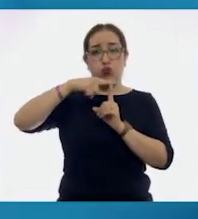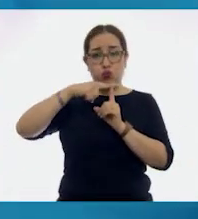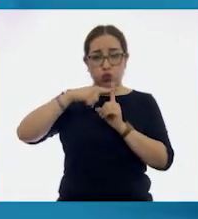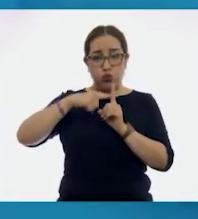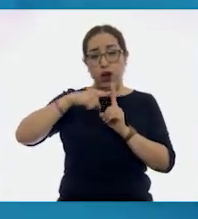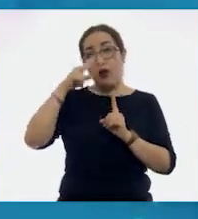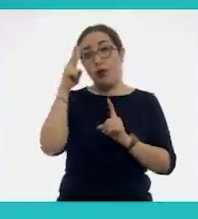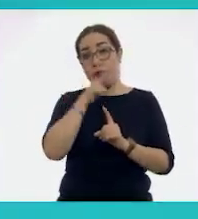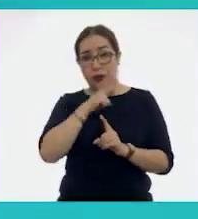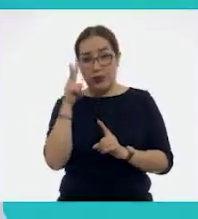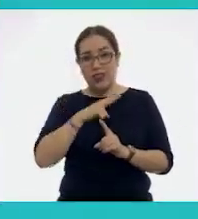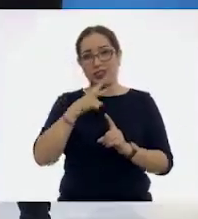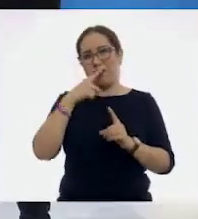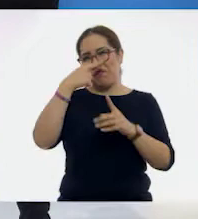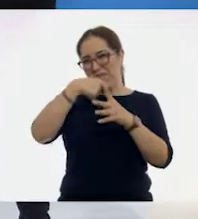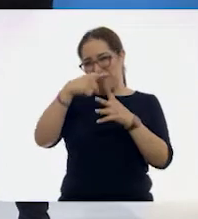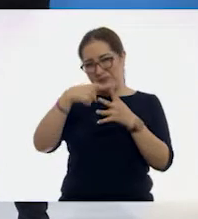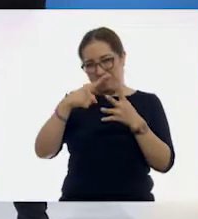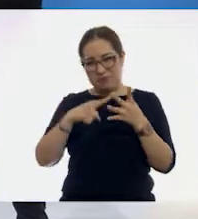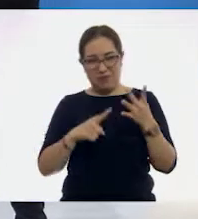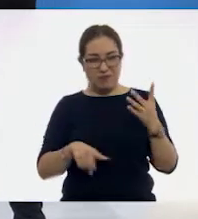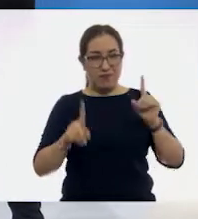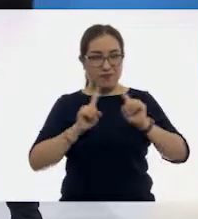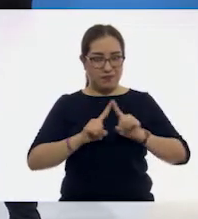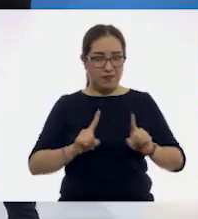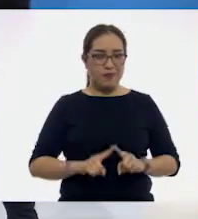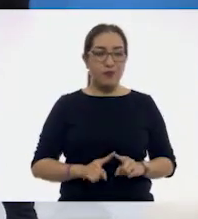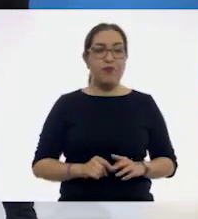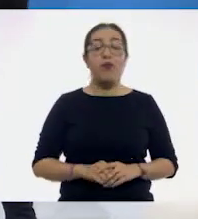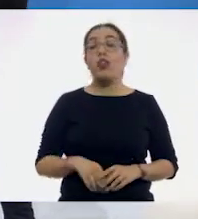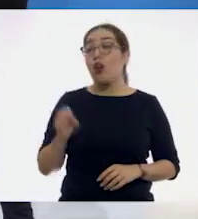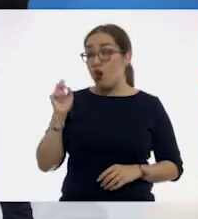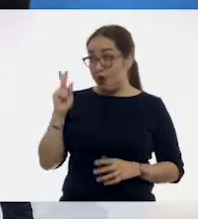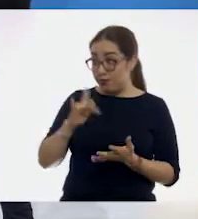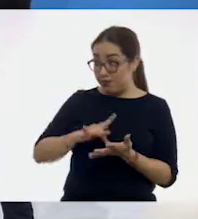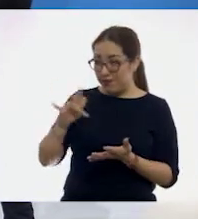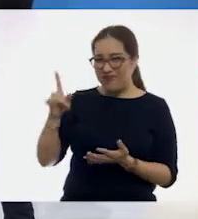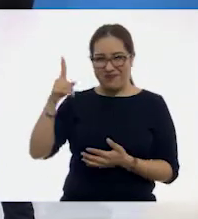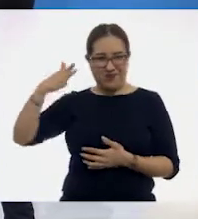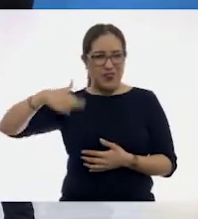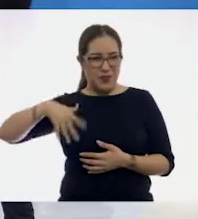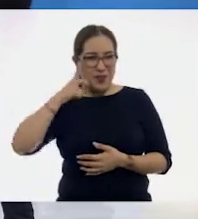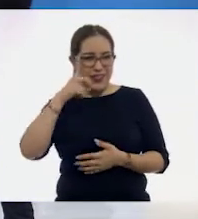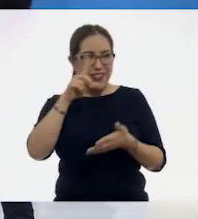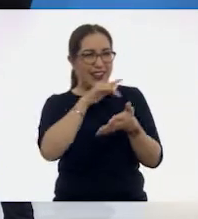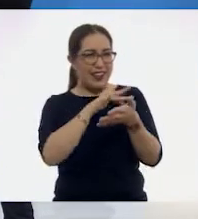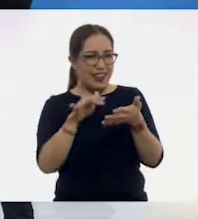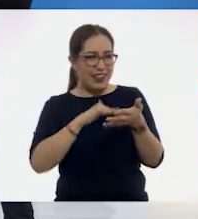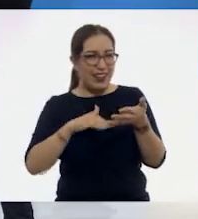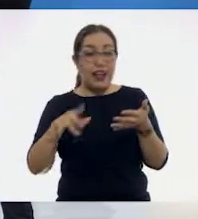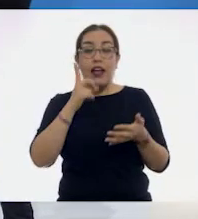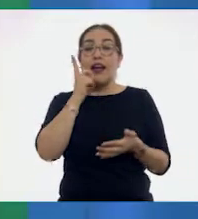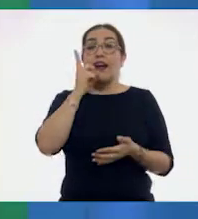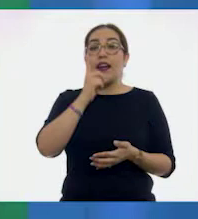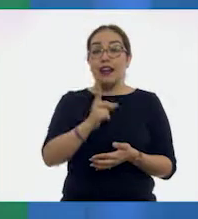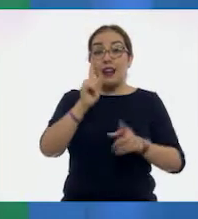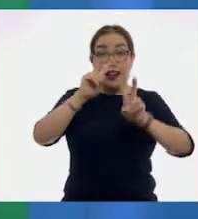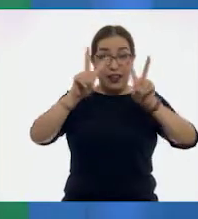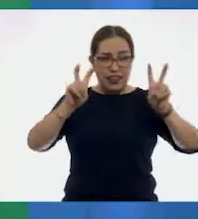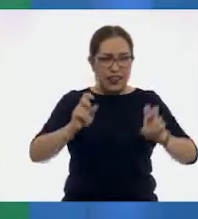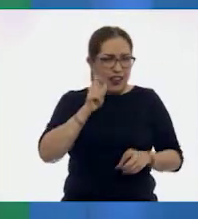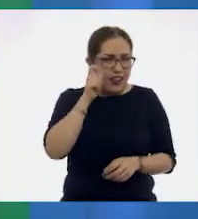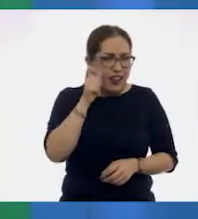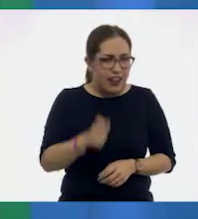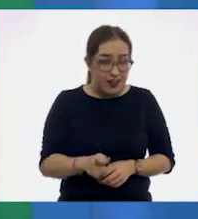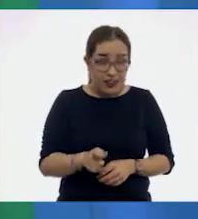más. Gracias. De nada, maestro. De acuerdo con lo que leíste, podemos decir que un ecosistema es el